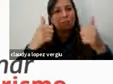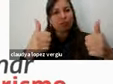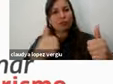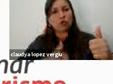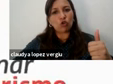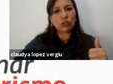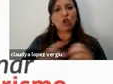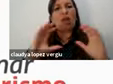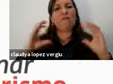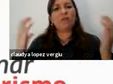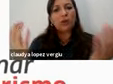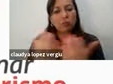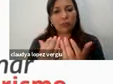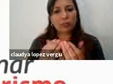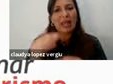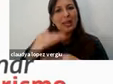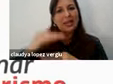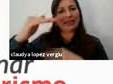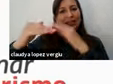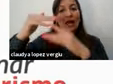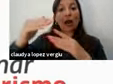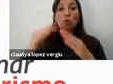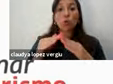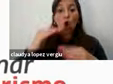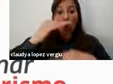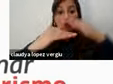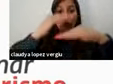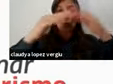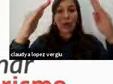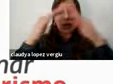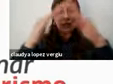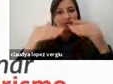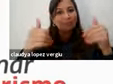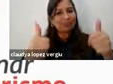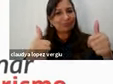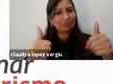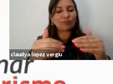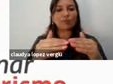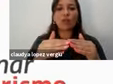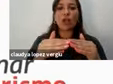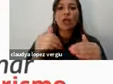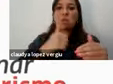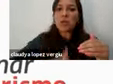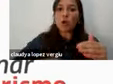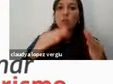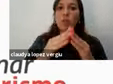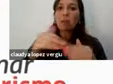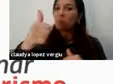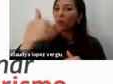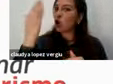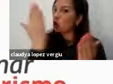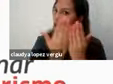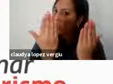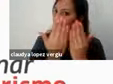¿no? Entonces se puede ver que las construcciones de las casas son mejores, los hijos están teniendo mucha mejor educación. En el tema